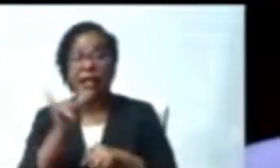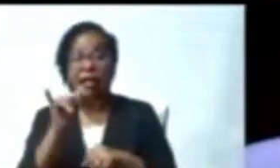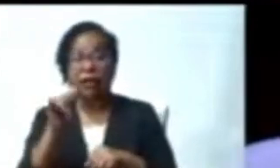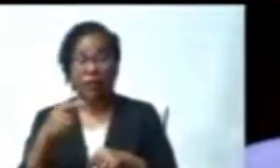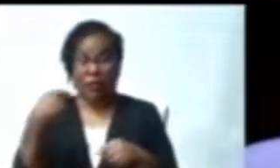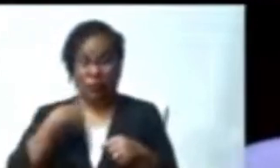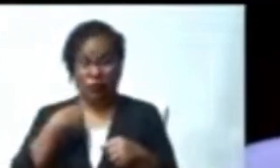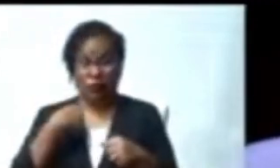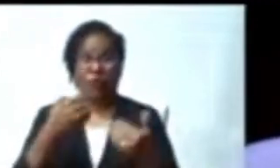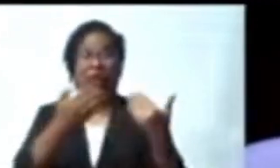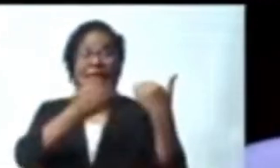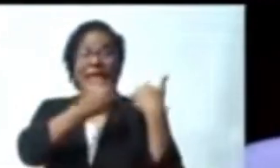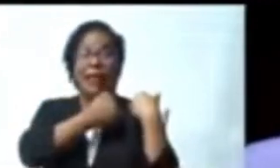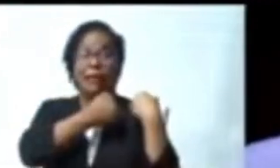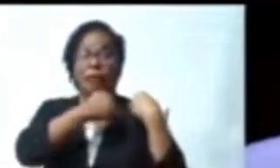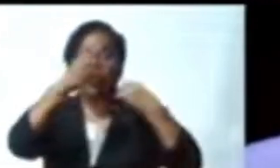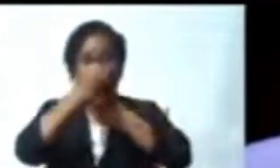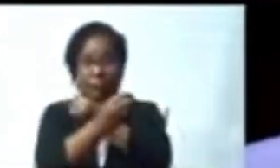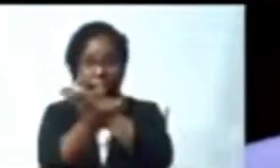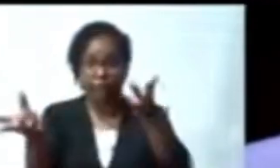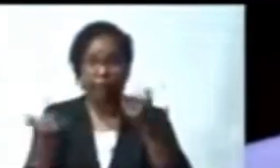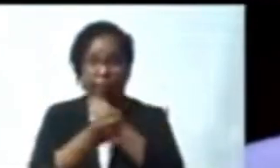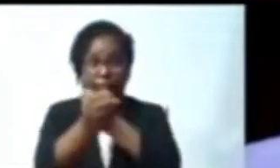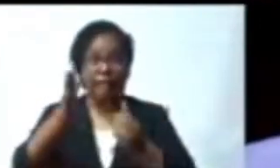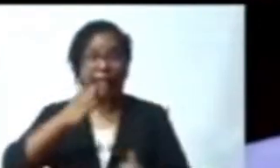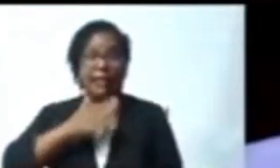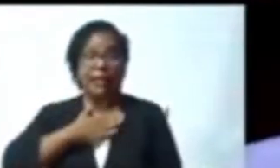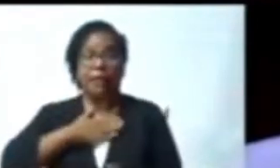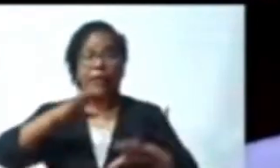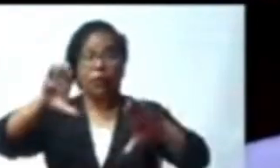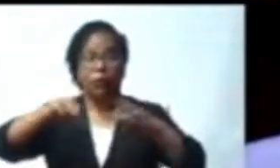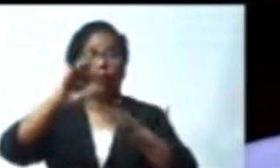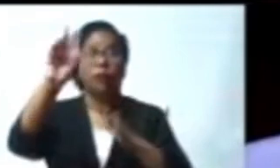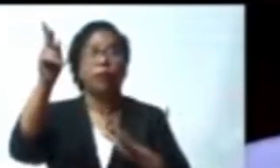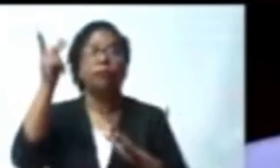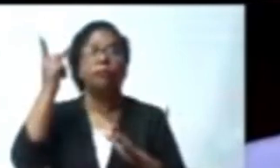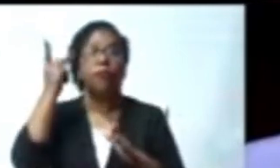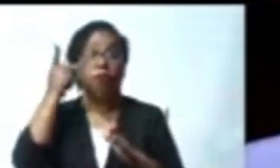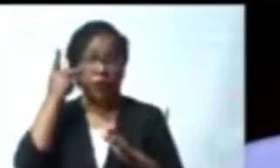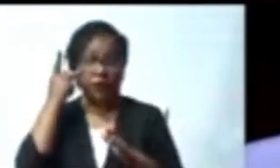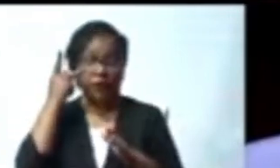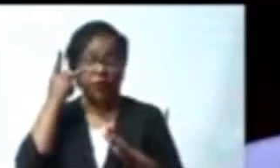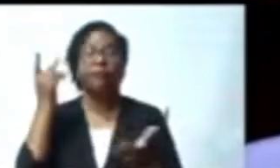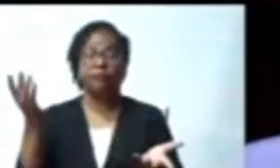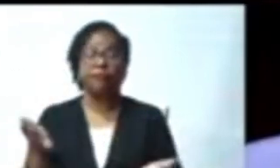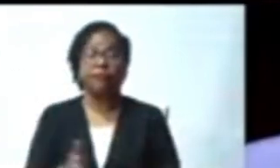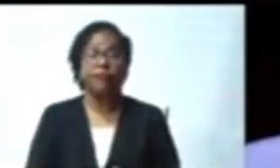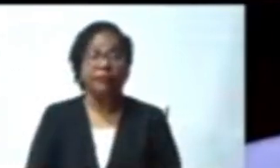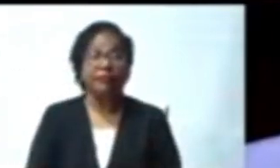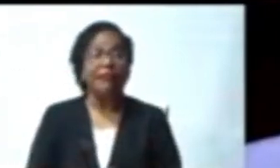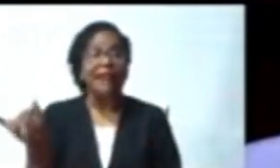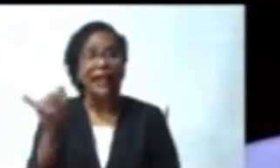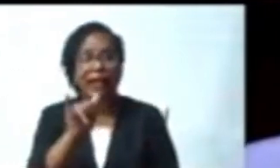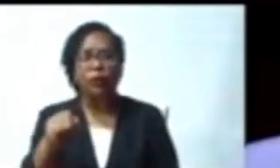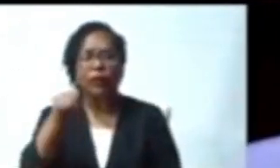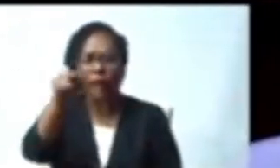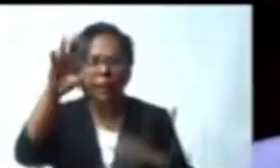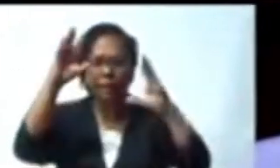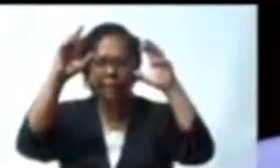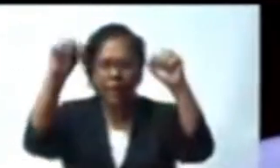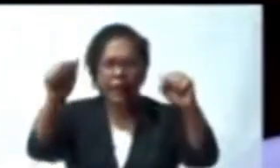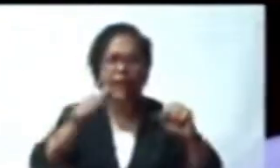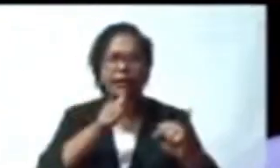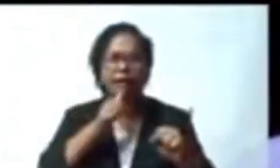bancadas, con el bufete directivo, pero también con usted, presidente. Y fue en ese espacio de concertación en el que entendí